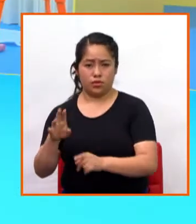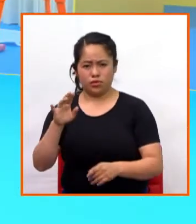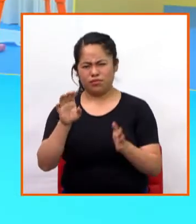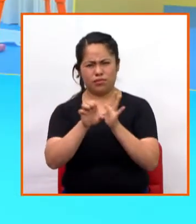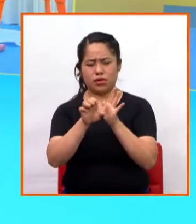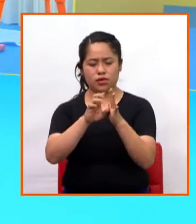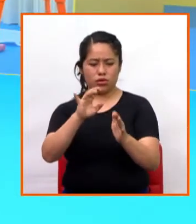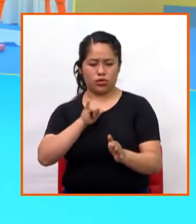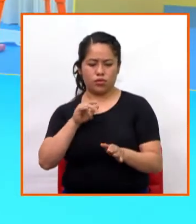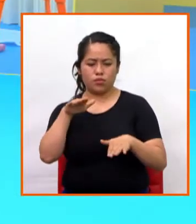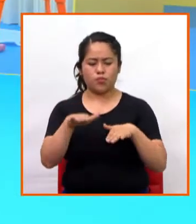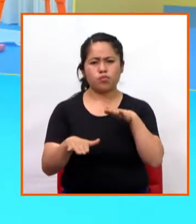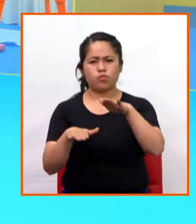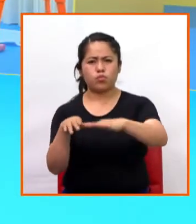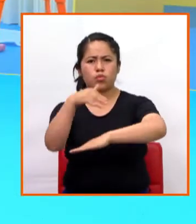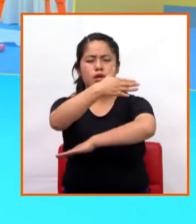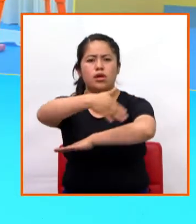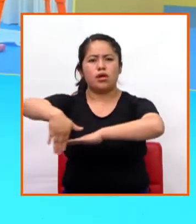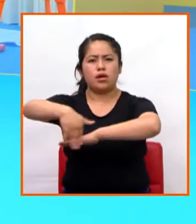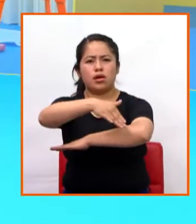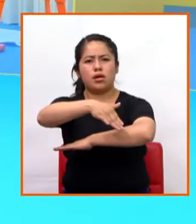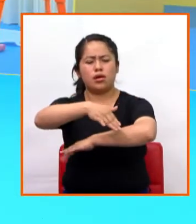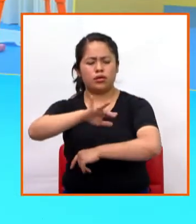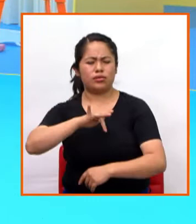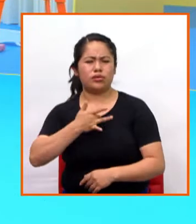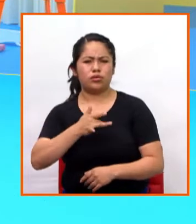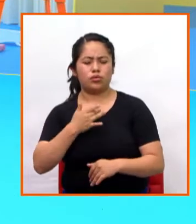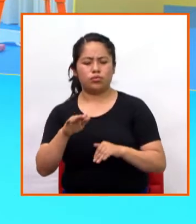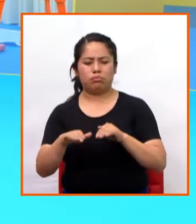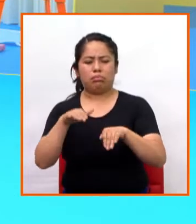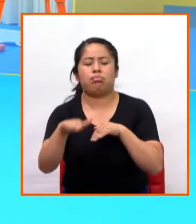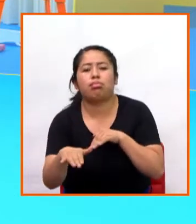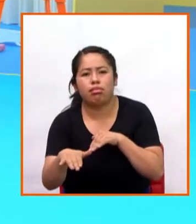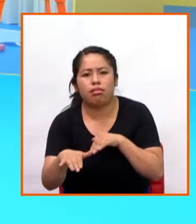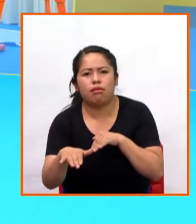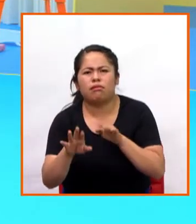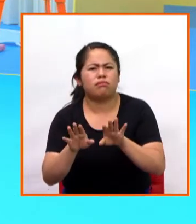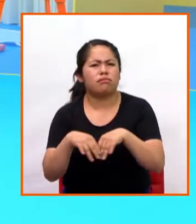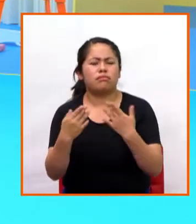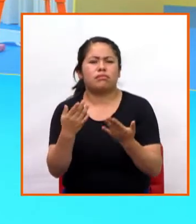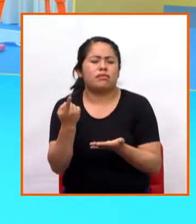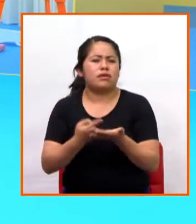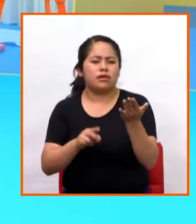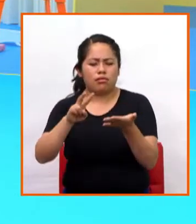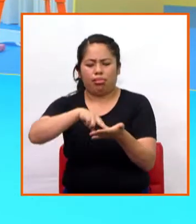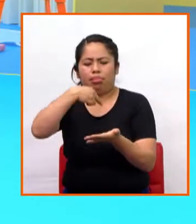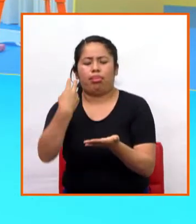caminando en la calle y de alguna forma siento un tropezón. ¿Qué pasa cuando yo siento un tropezón y me caigo?